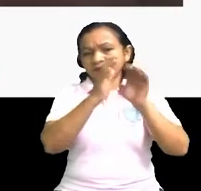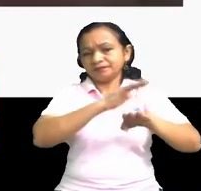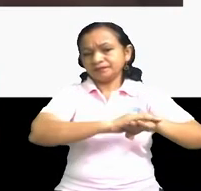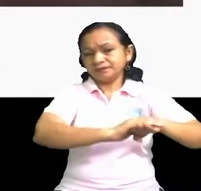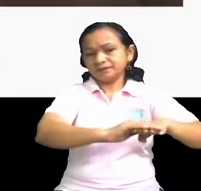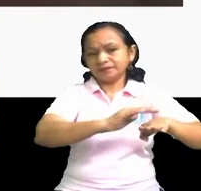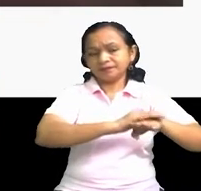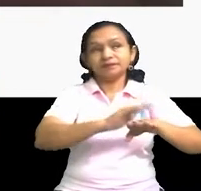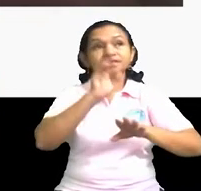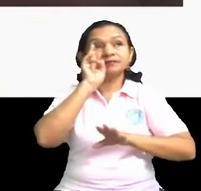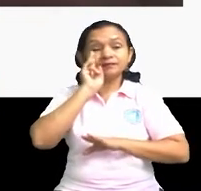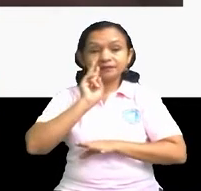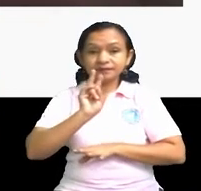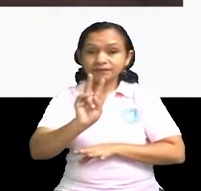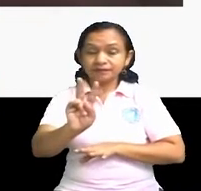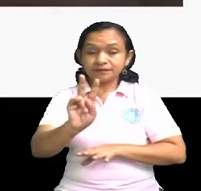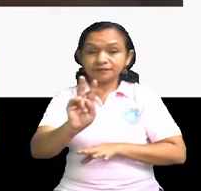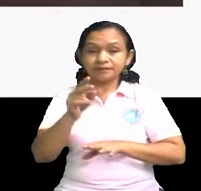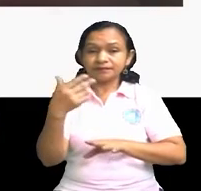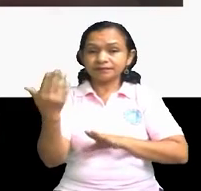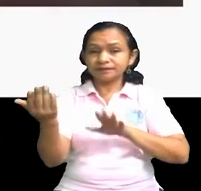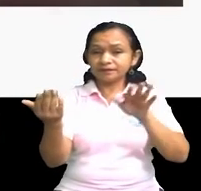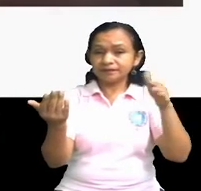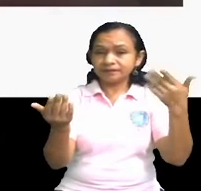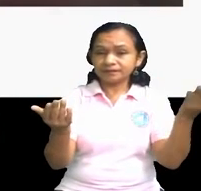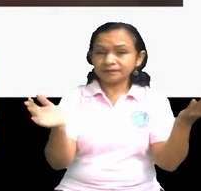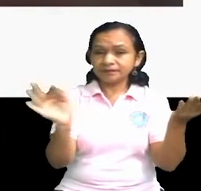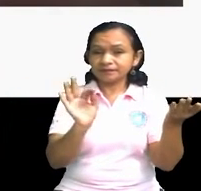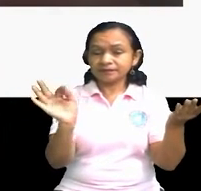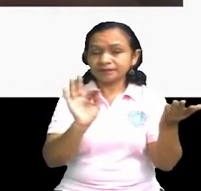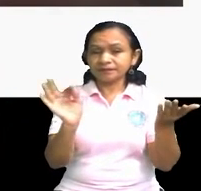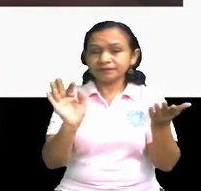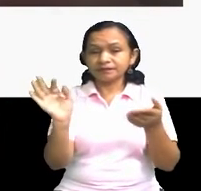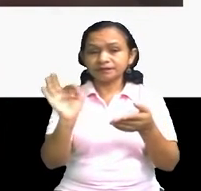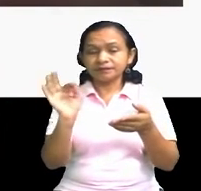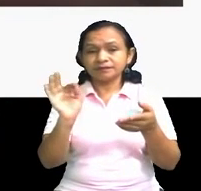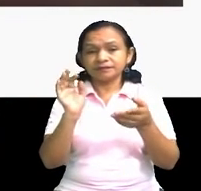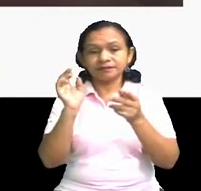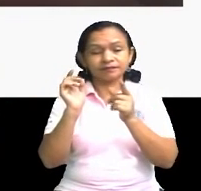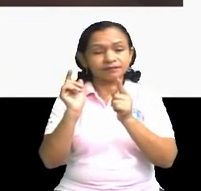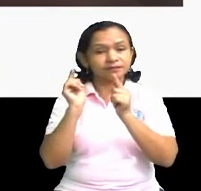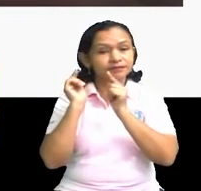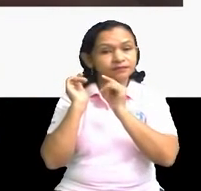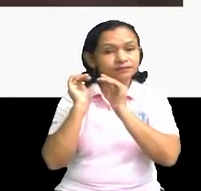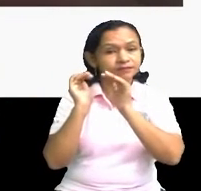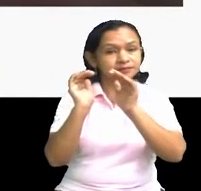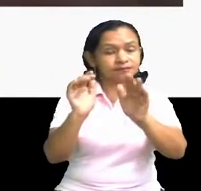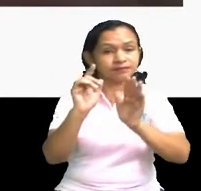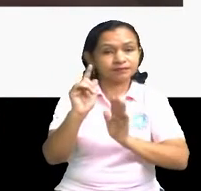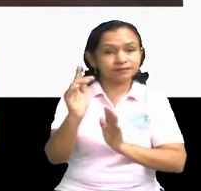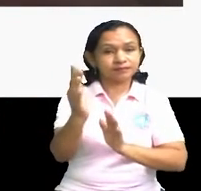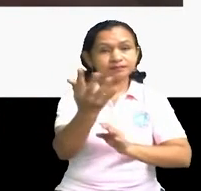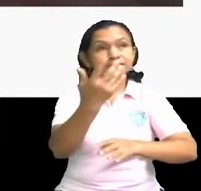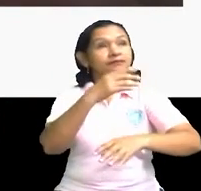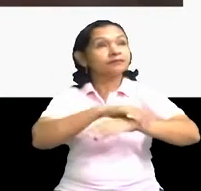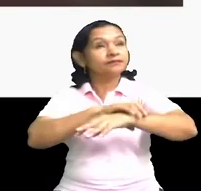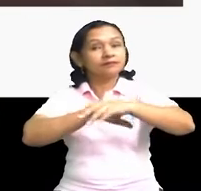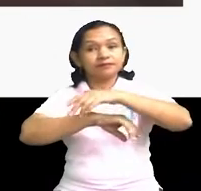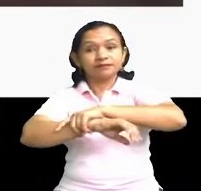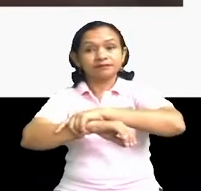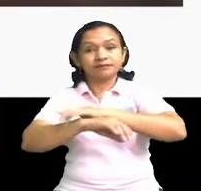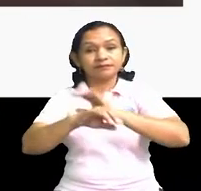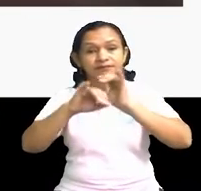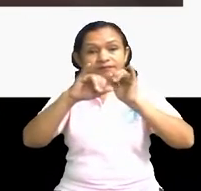encontramos. Ahí van a ver en algún momento cuál era la técnica, los medios de transporte donde transportaban a los presos.